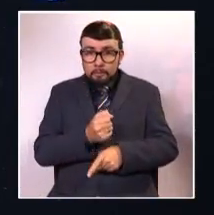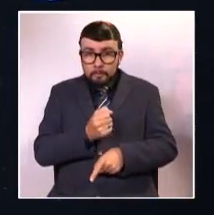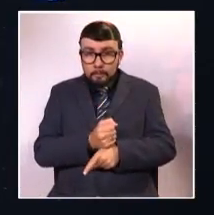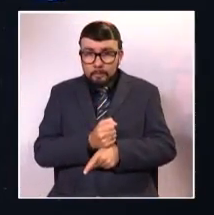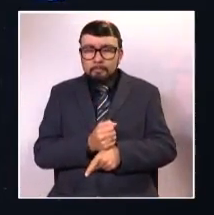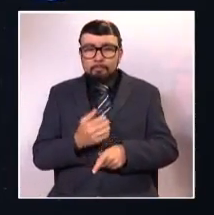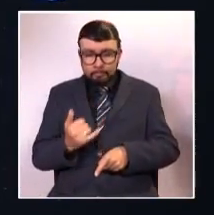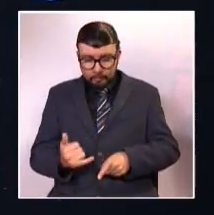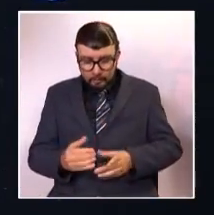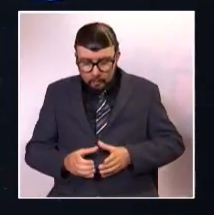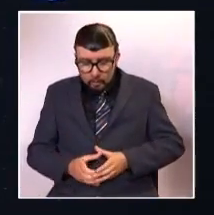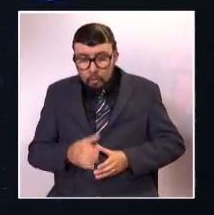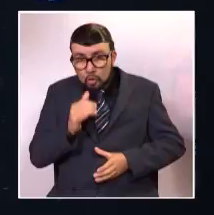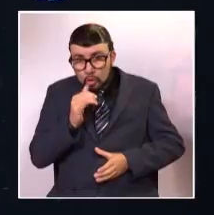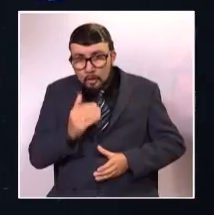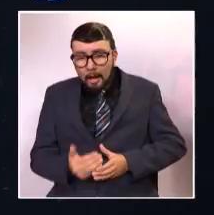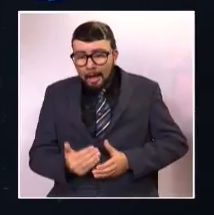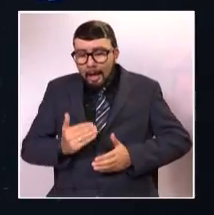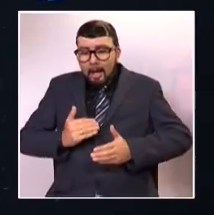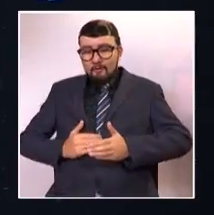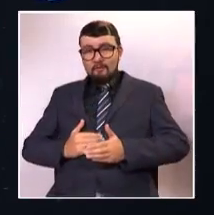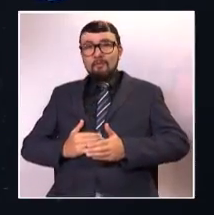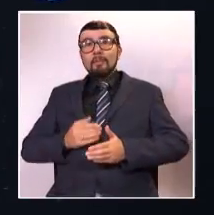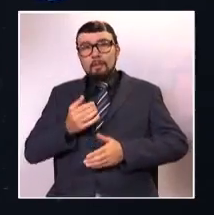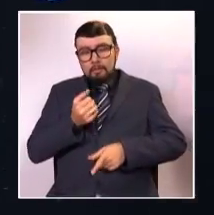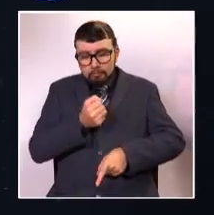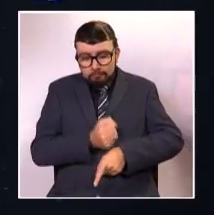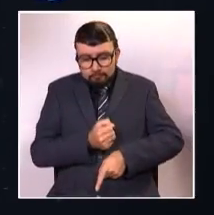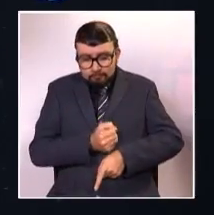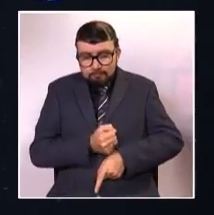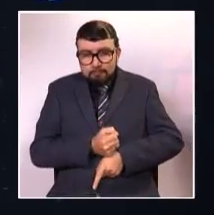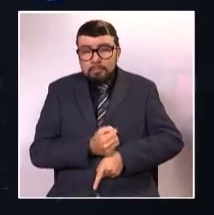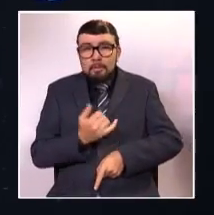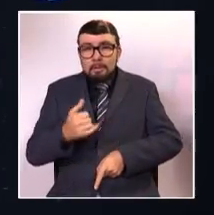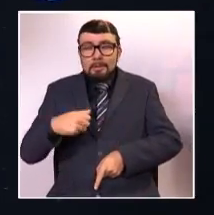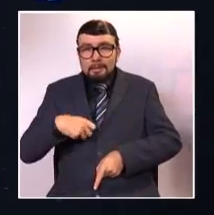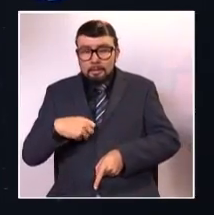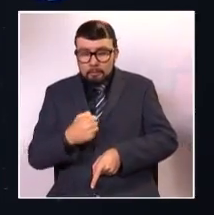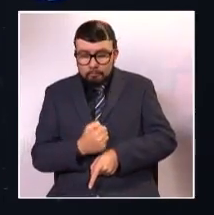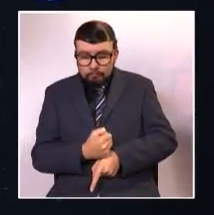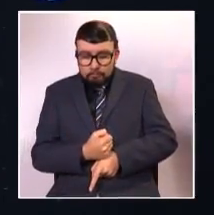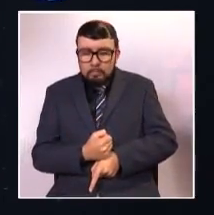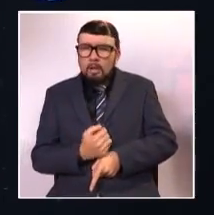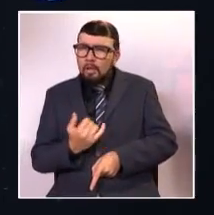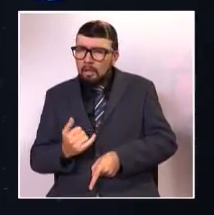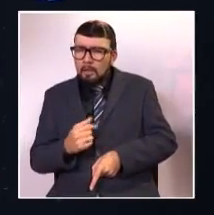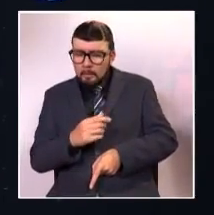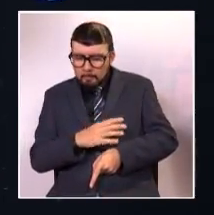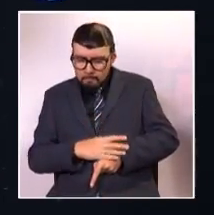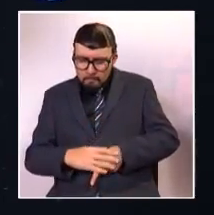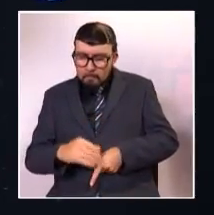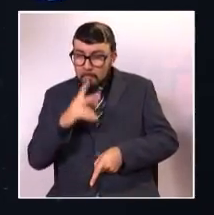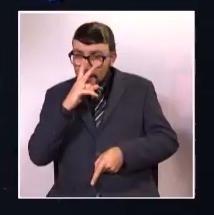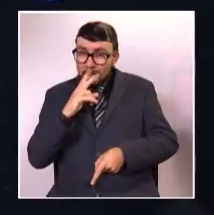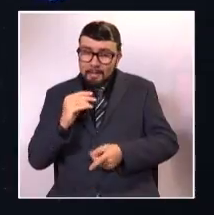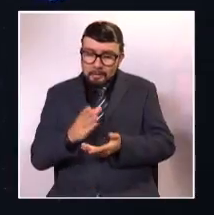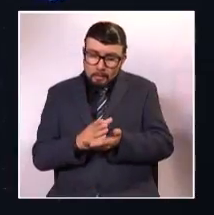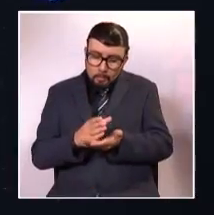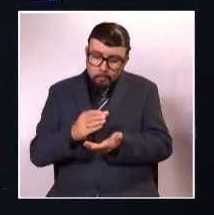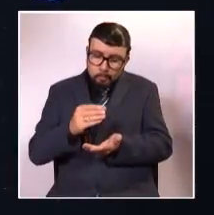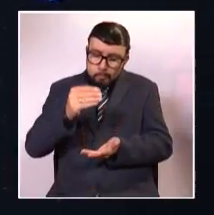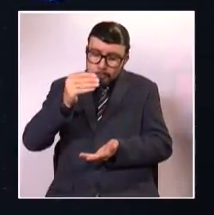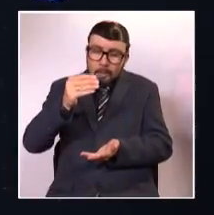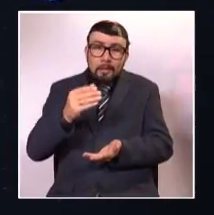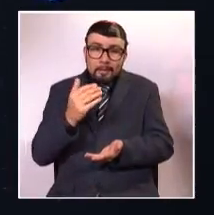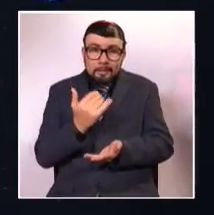vejiga. Esta es la próstata, aquí la vemos, ¿sí? La próstata tiene una forma más o menos como de pera,